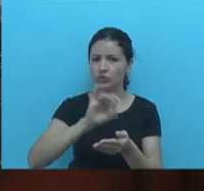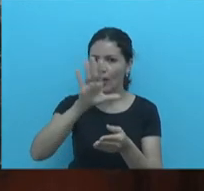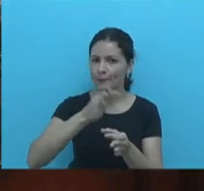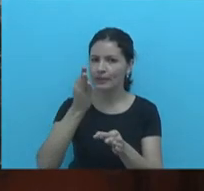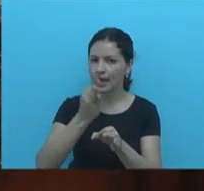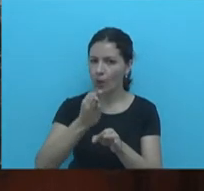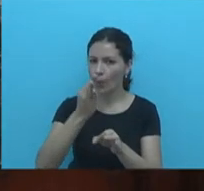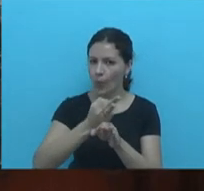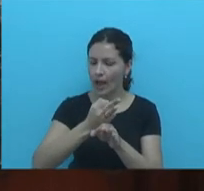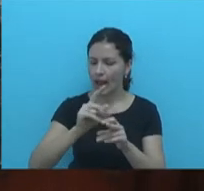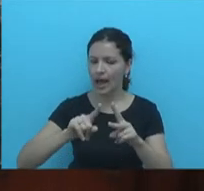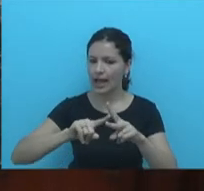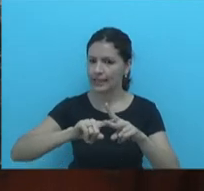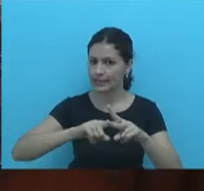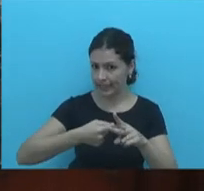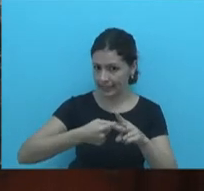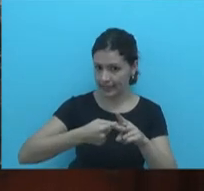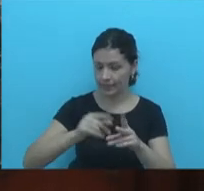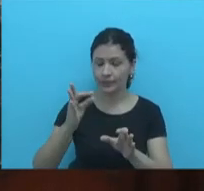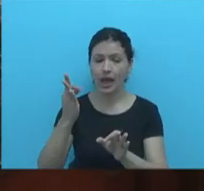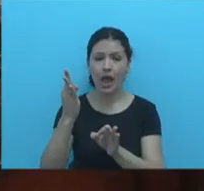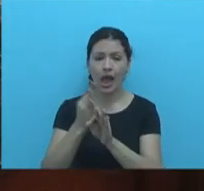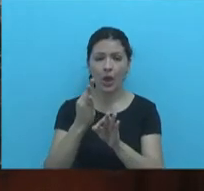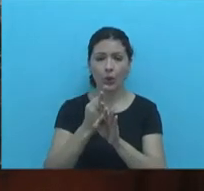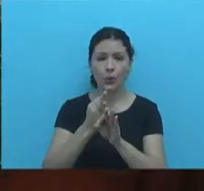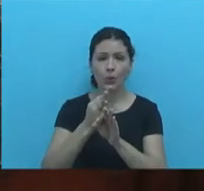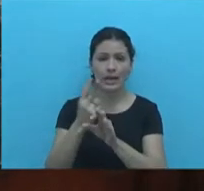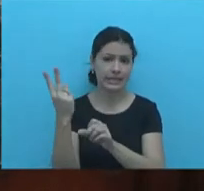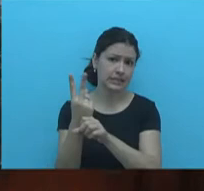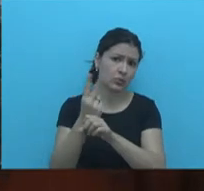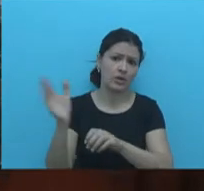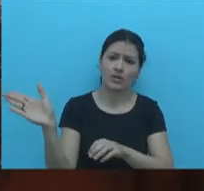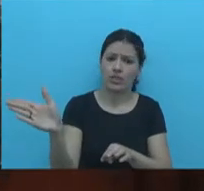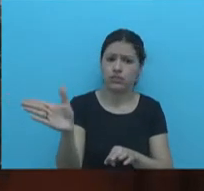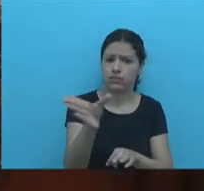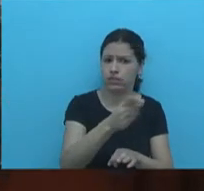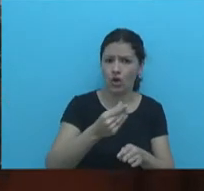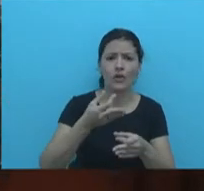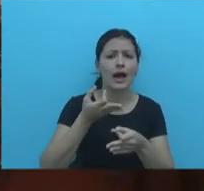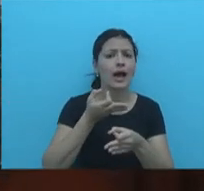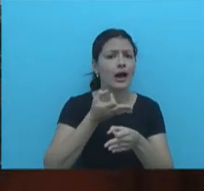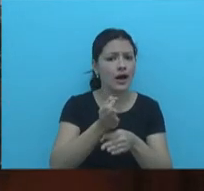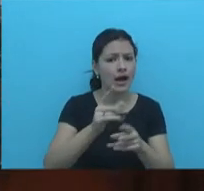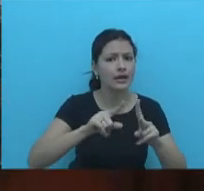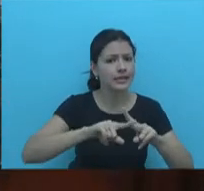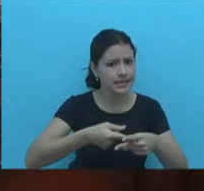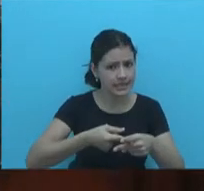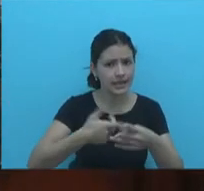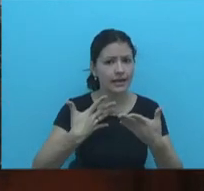para las escuelas de educación técnica y de cursos de primeros auxilios para las demás escuelas medias de la provincia.